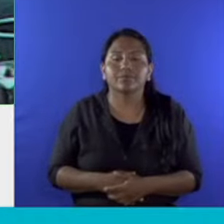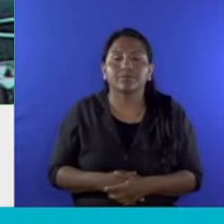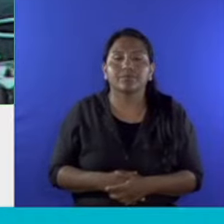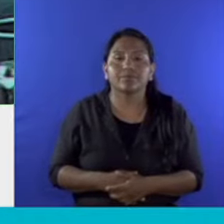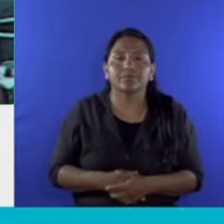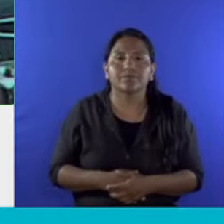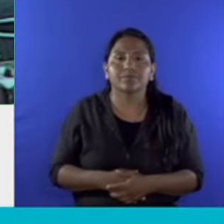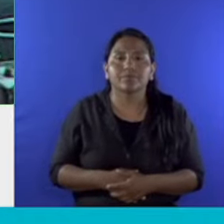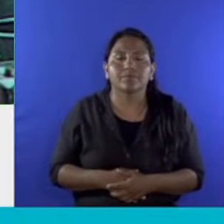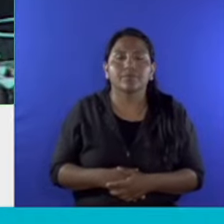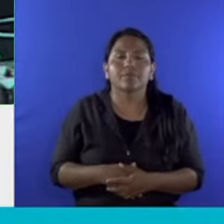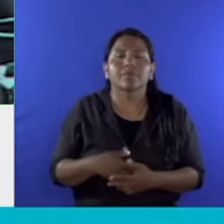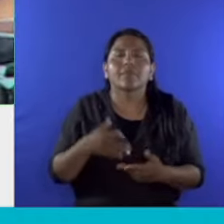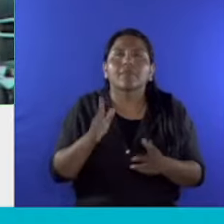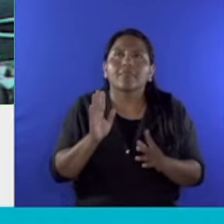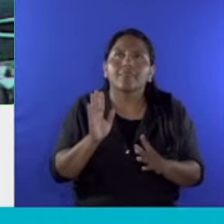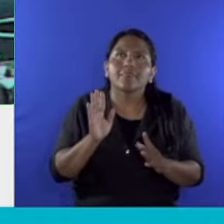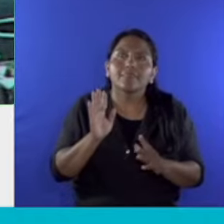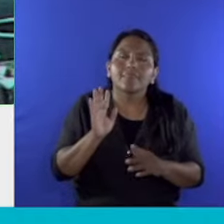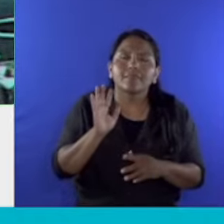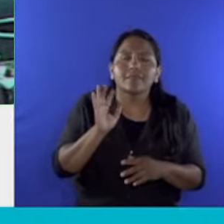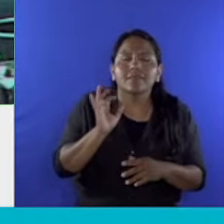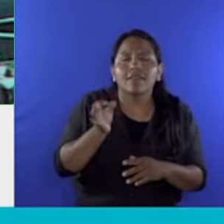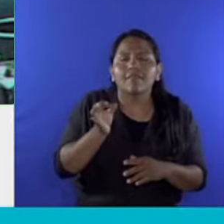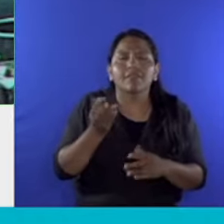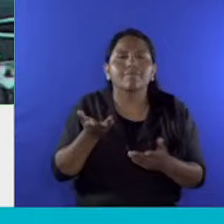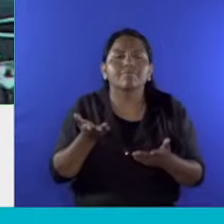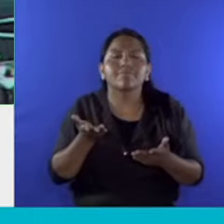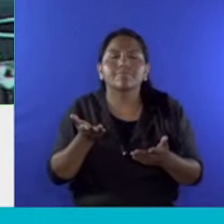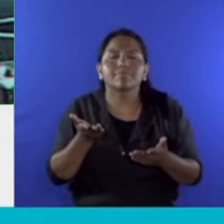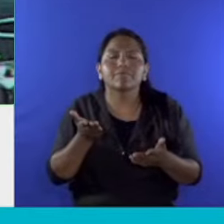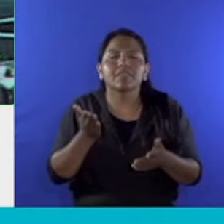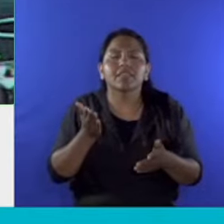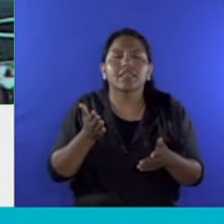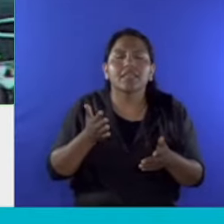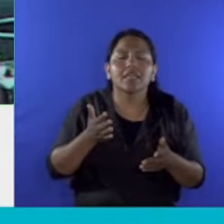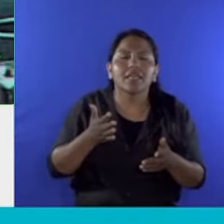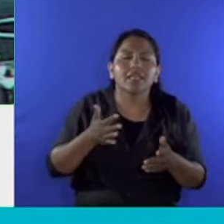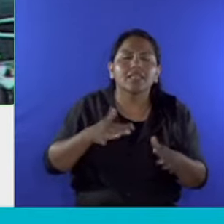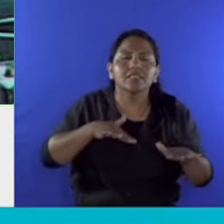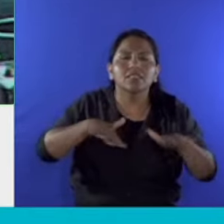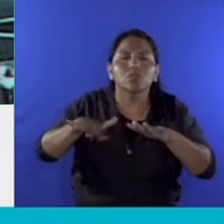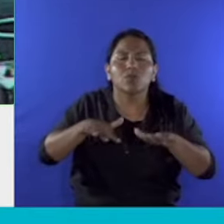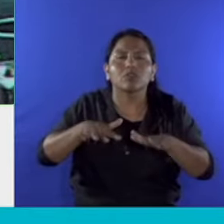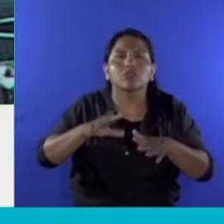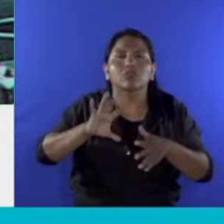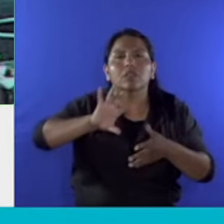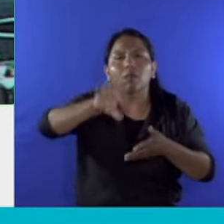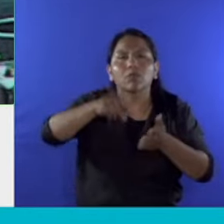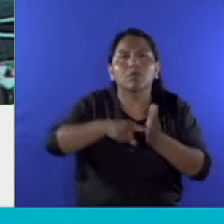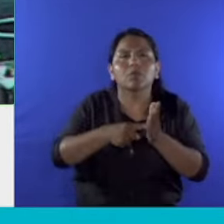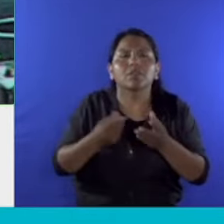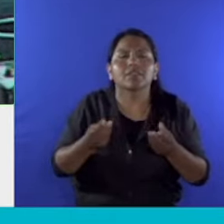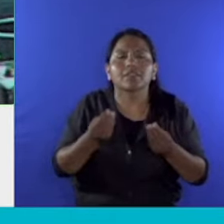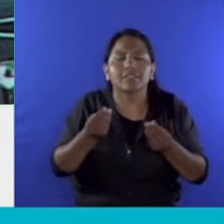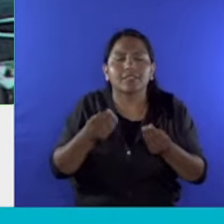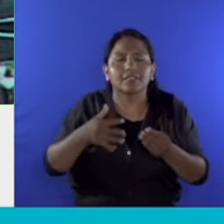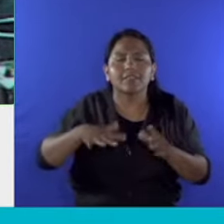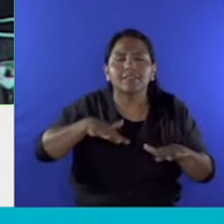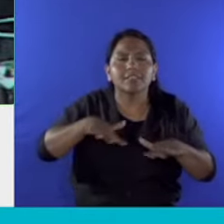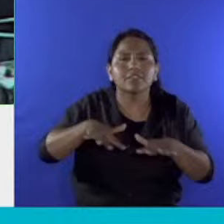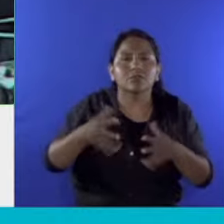es en qué contexto se encuentra la provincia de Buenos Aires y qué tipo